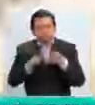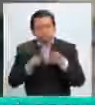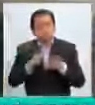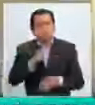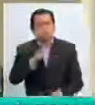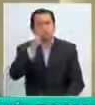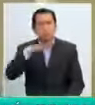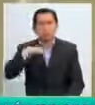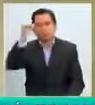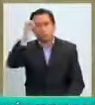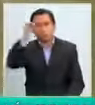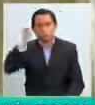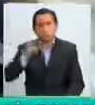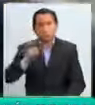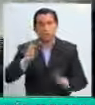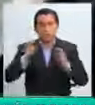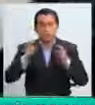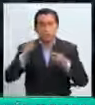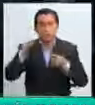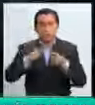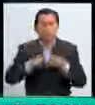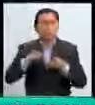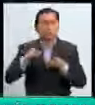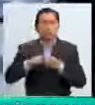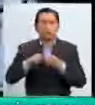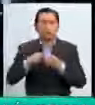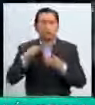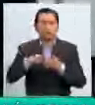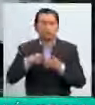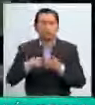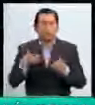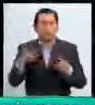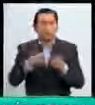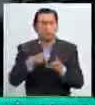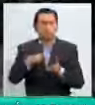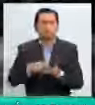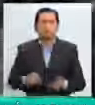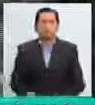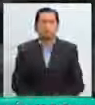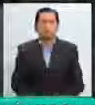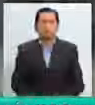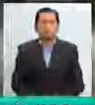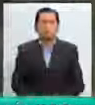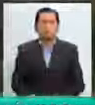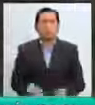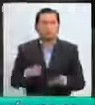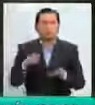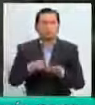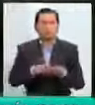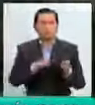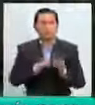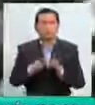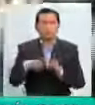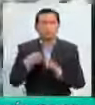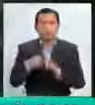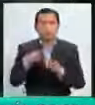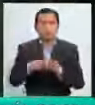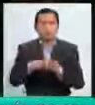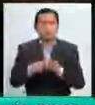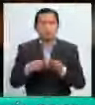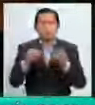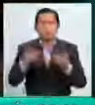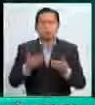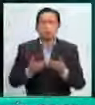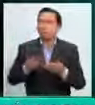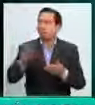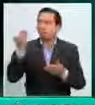a la señora Yanine Áñez sobre los hechos contenidos en la proposición acusatoria. Va a ser de la misma manera que se ha llevado adelante